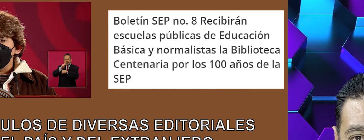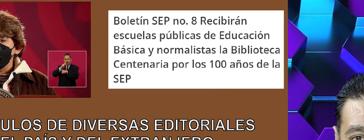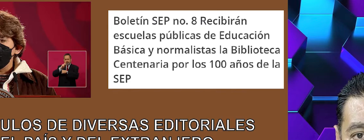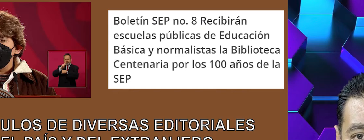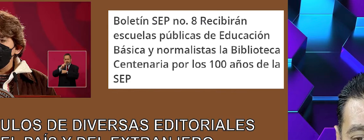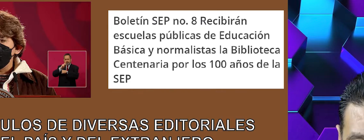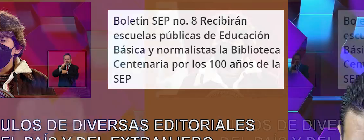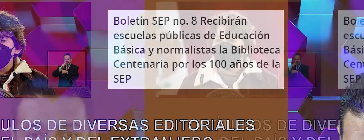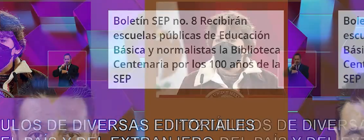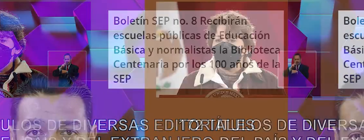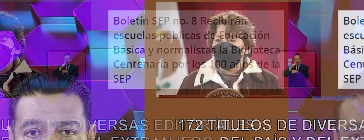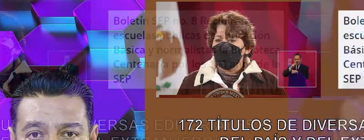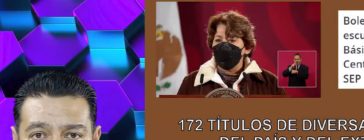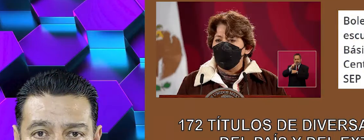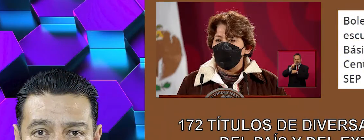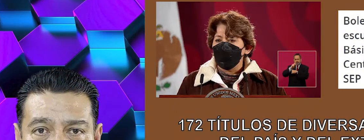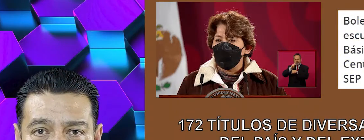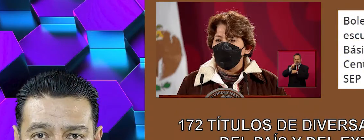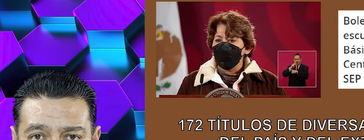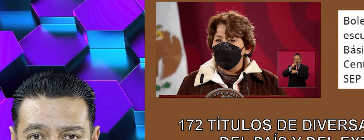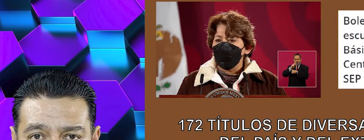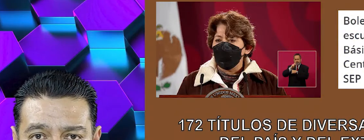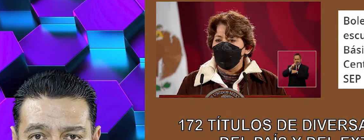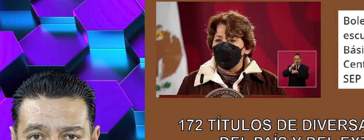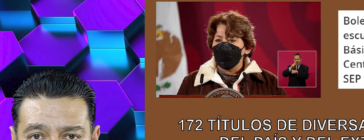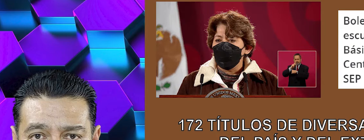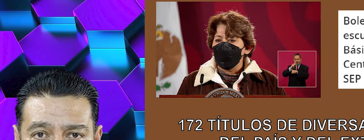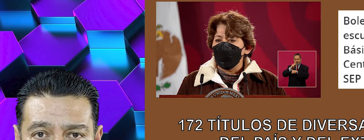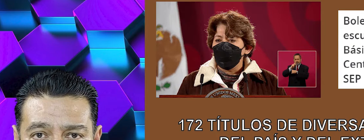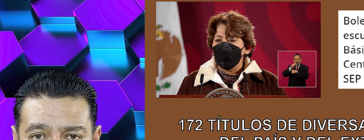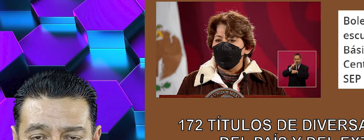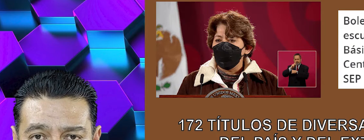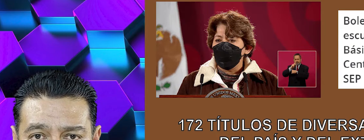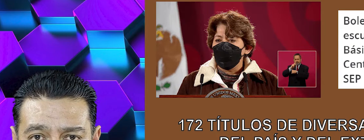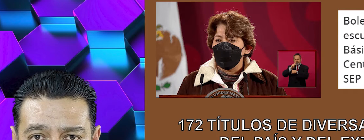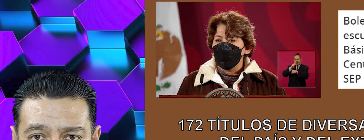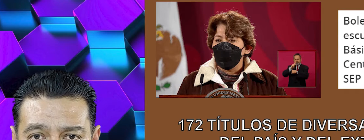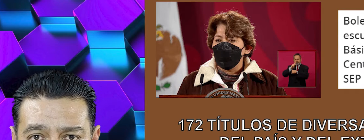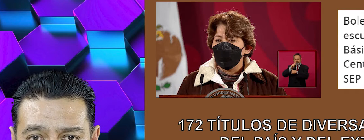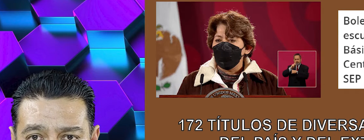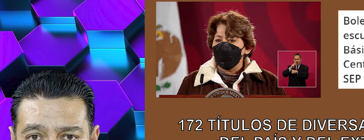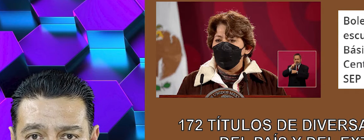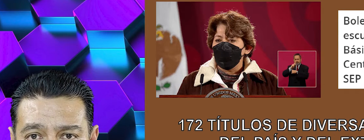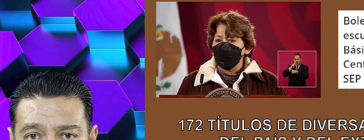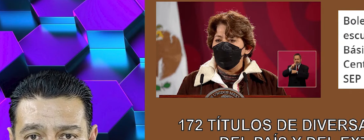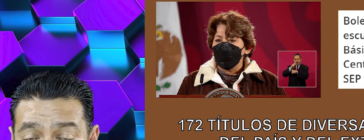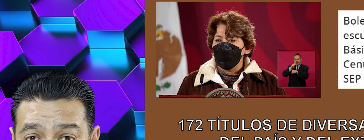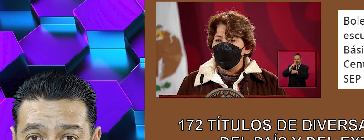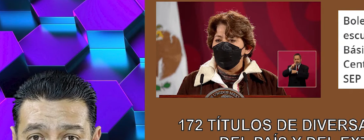cuidarse que ese es el detalle a los compañeros del estado de durango compañeros trabajadores de la educación pues ya se nos está vacunando